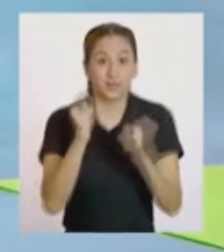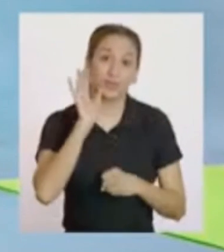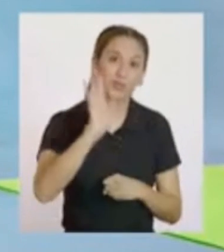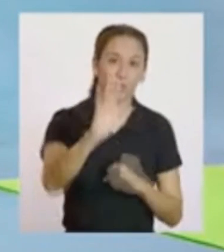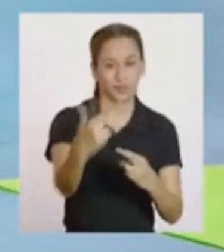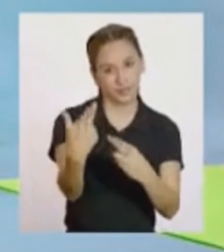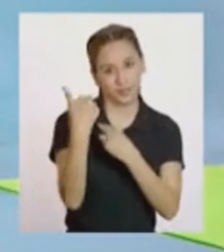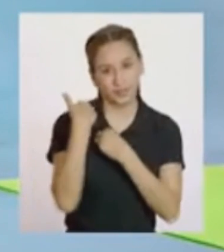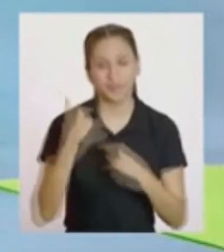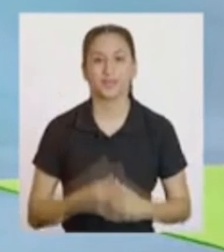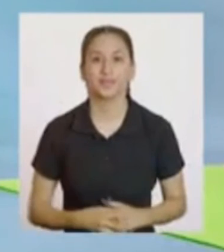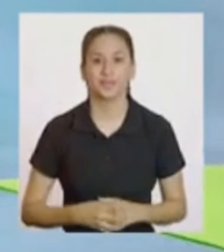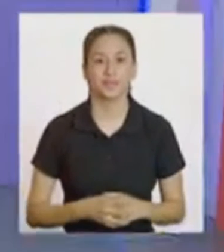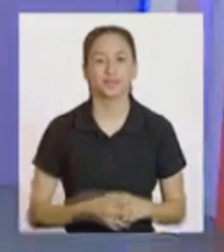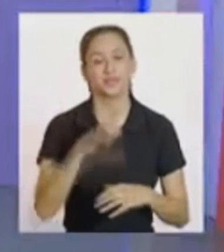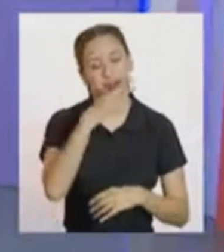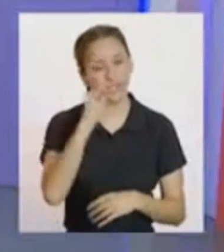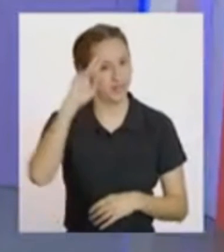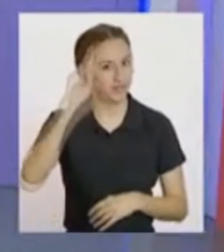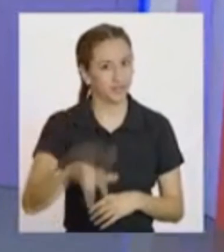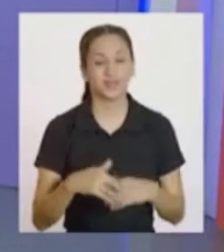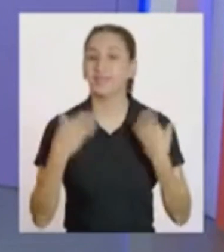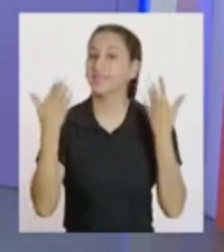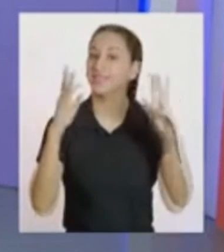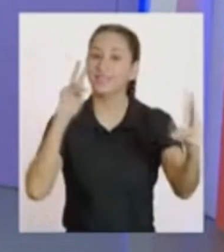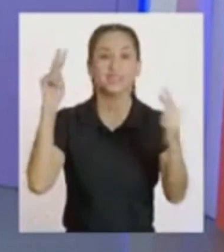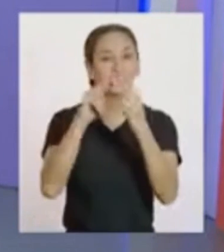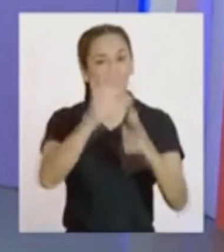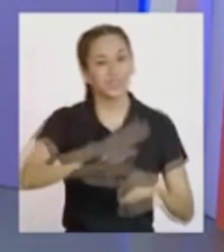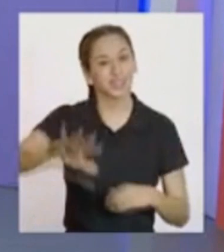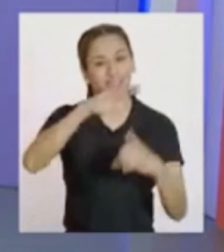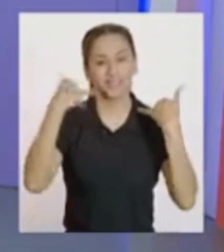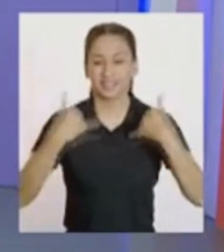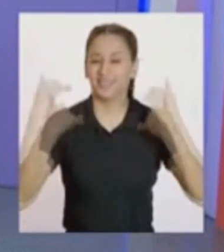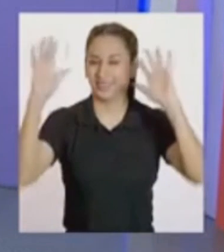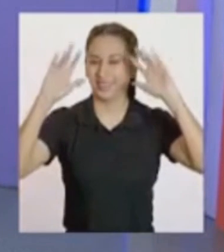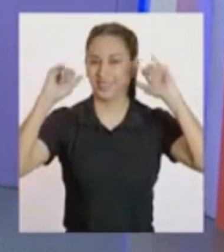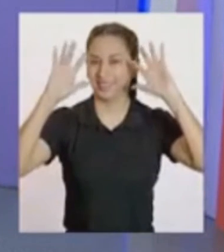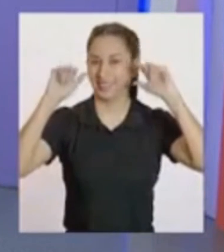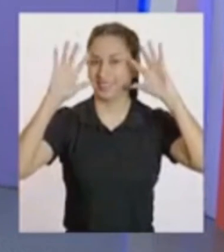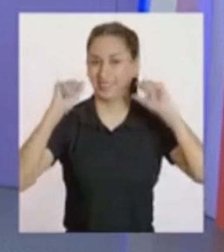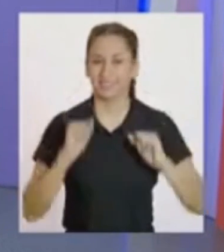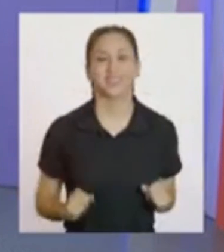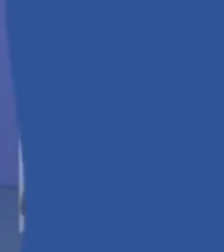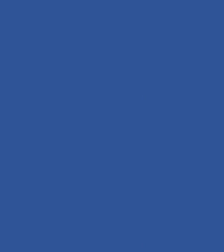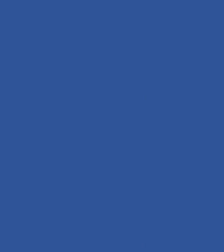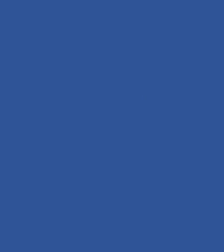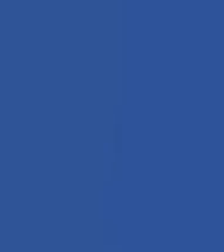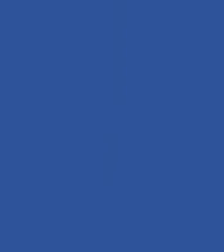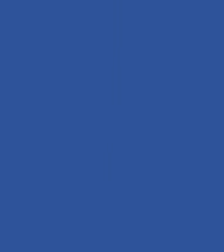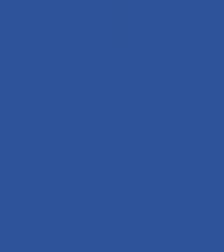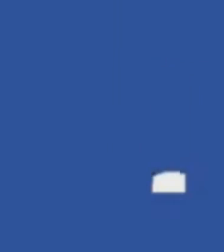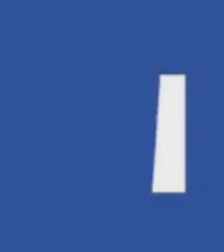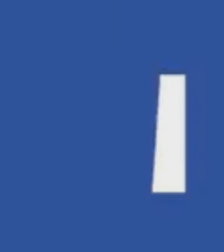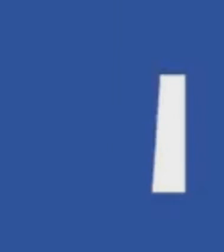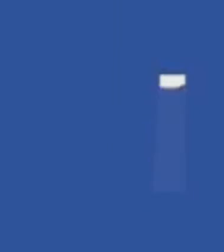tus manos! ¡Así es! ¡Ya nos vemos, chicas y chicos! ¡Chao, chao!